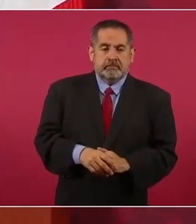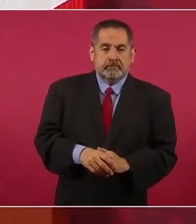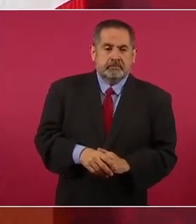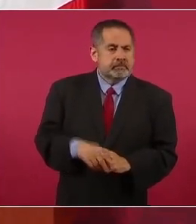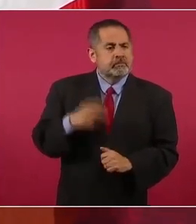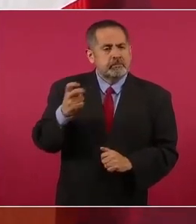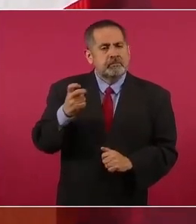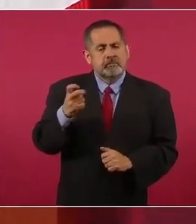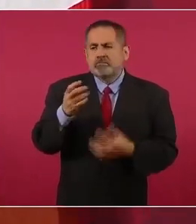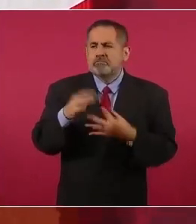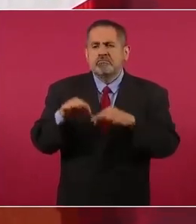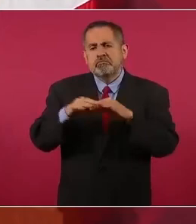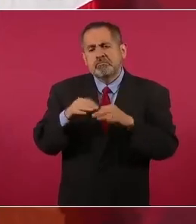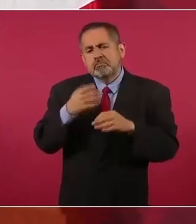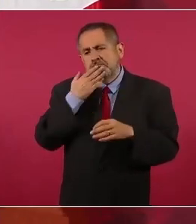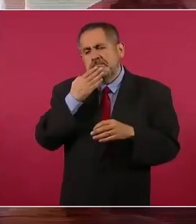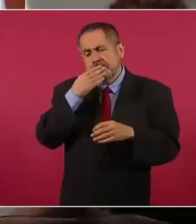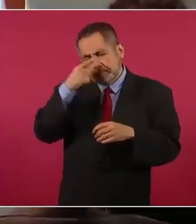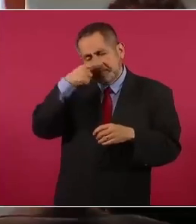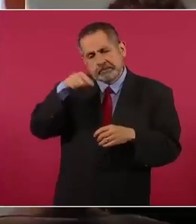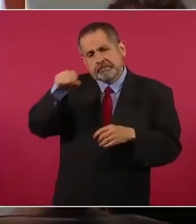Eso básicamente,